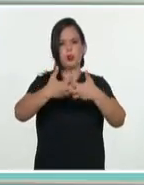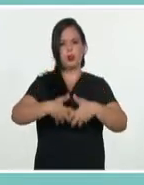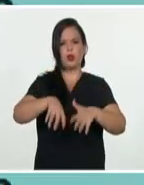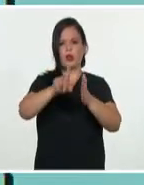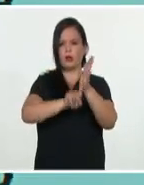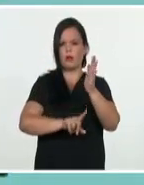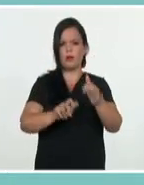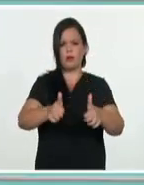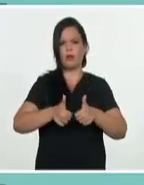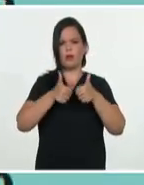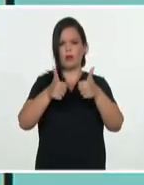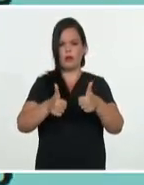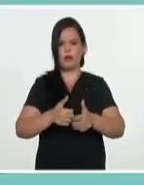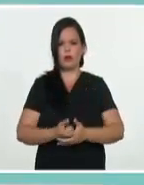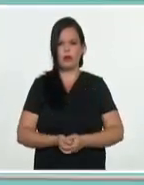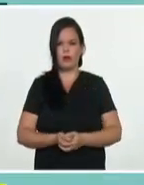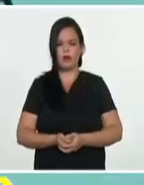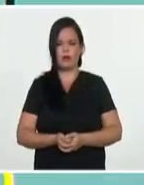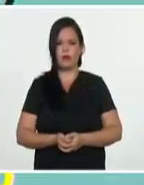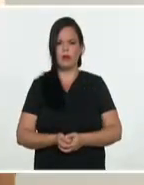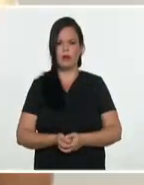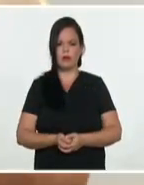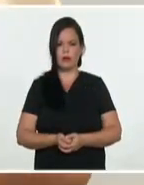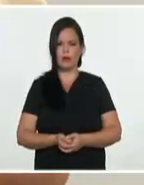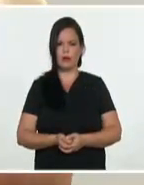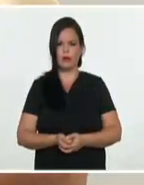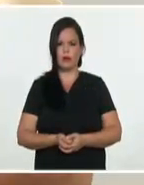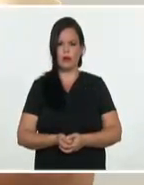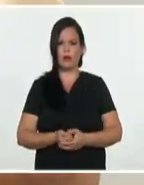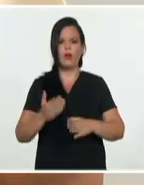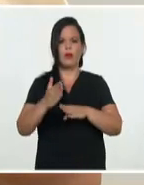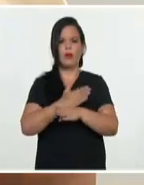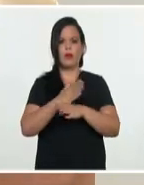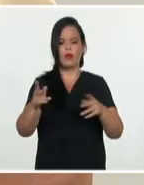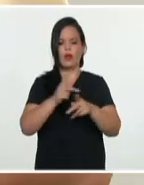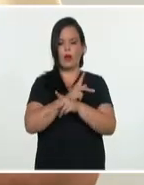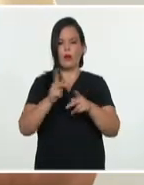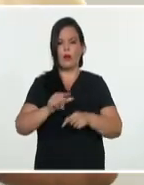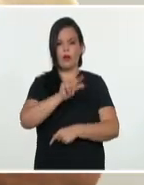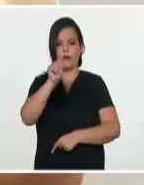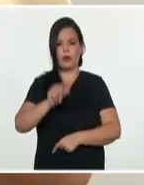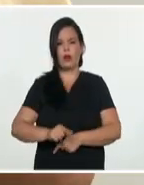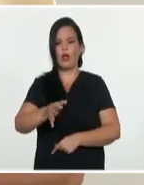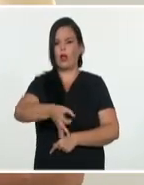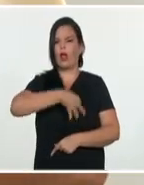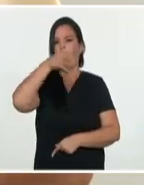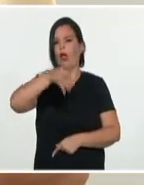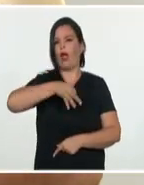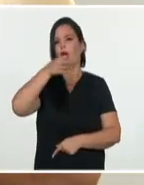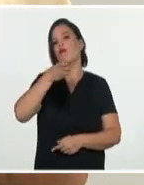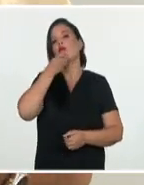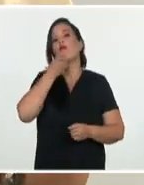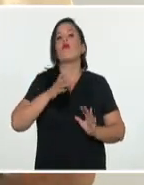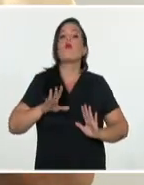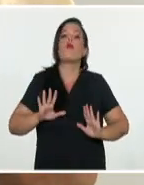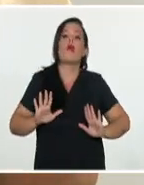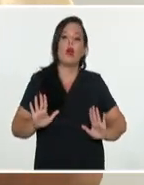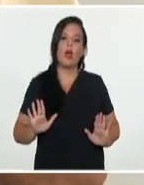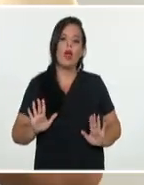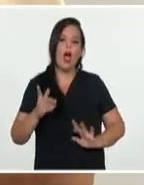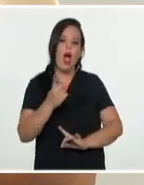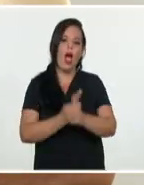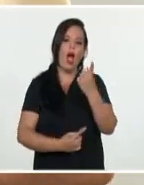por déficit en la capacidad de generación. Expertos, especialistas nos han explicado que puede ocurrir que en algún lugar,